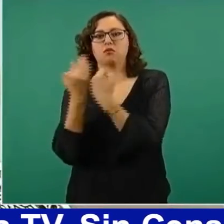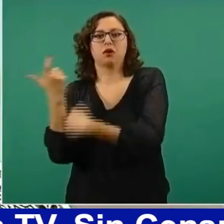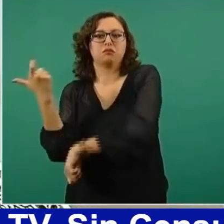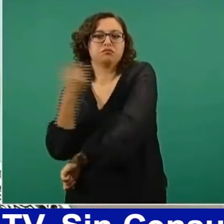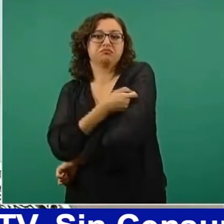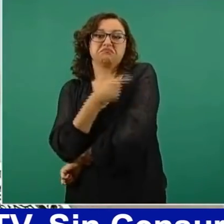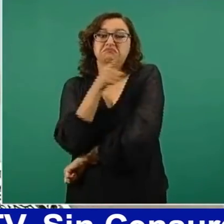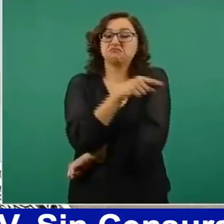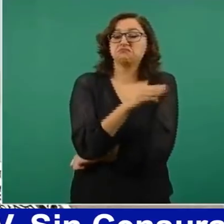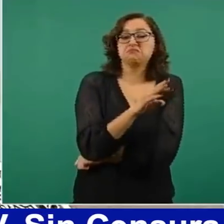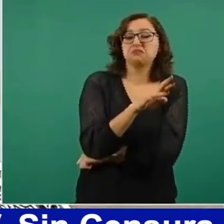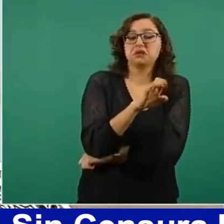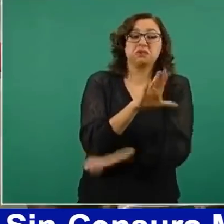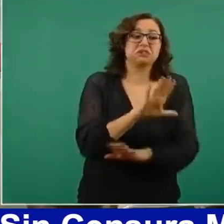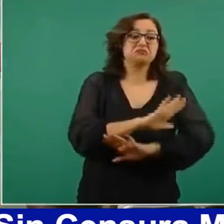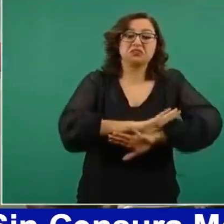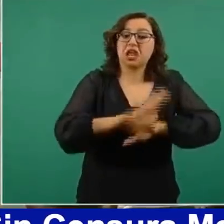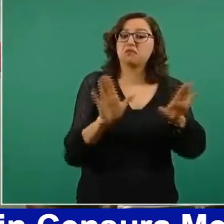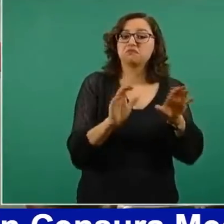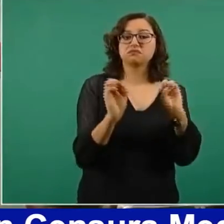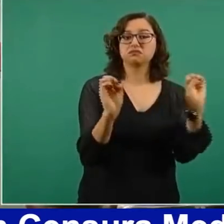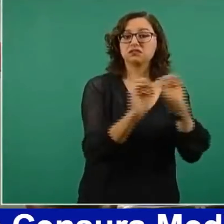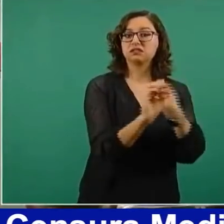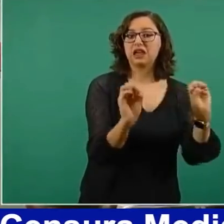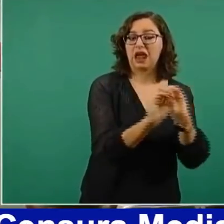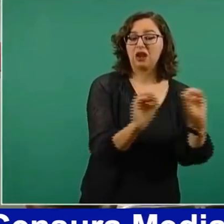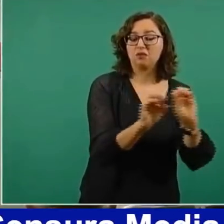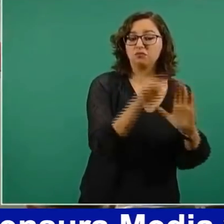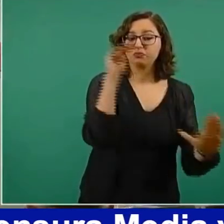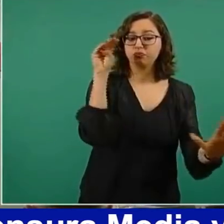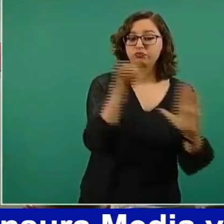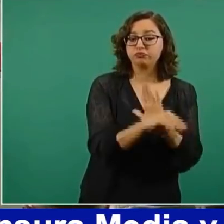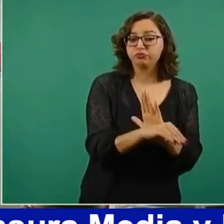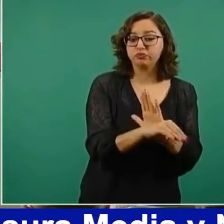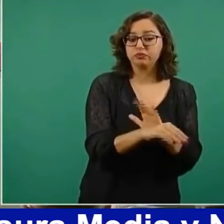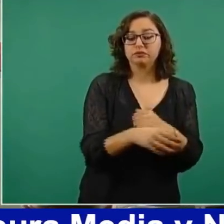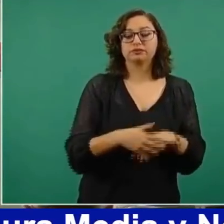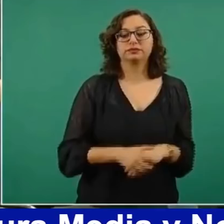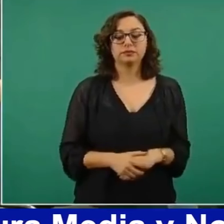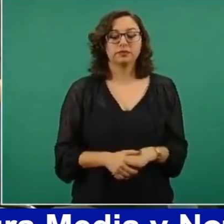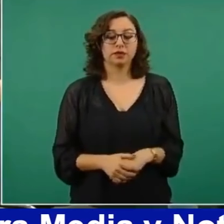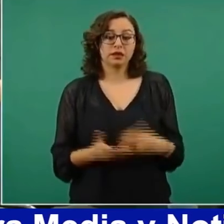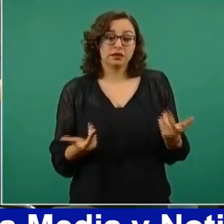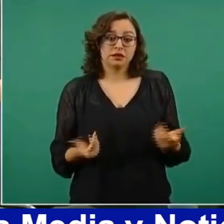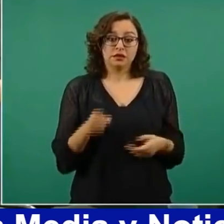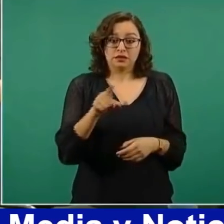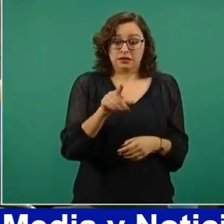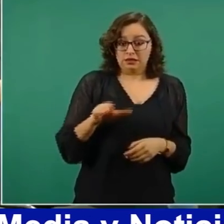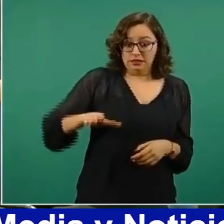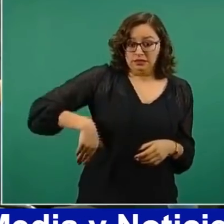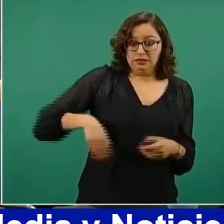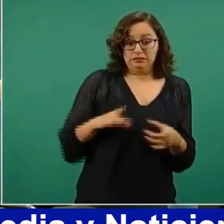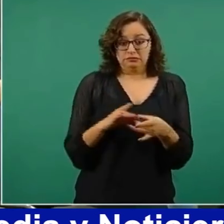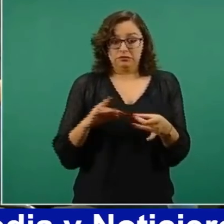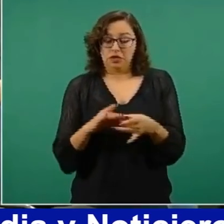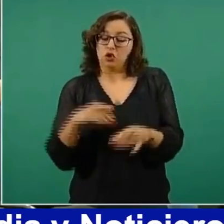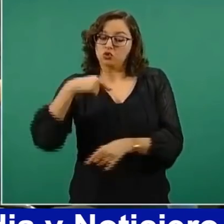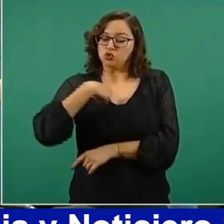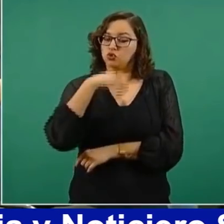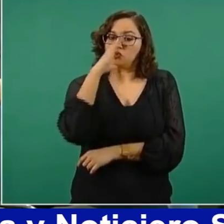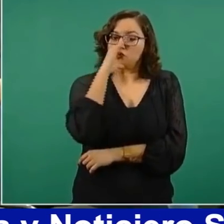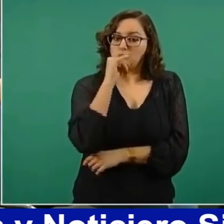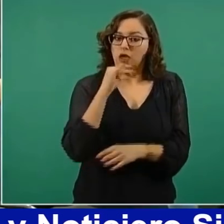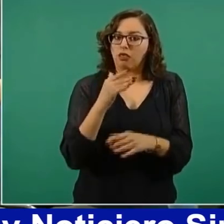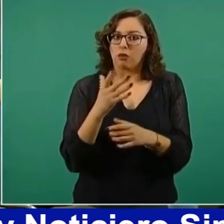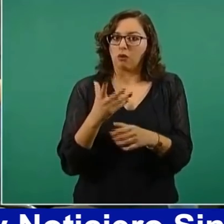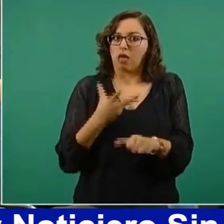Ahora, respecto a lo que usted comenta, insisto, no voy a entrar en ningún detalle porque algunas cosas están en investigación,